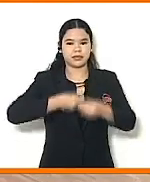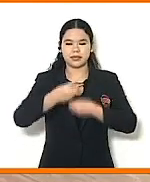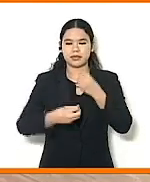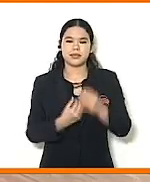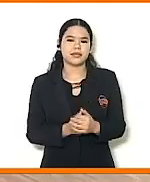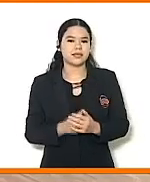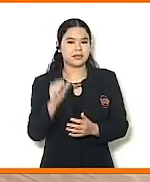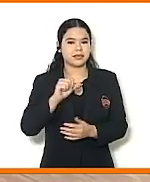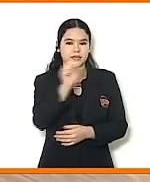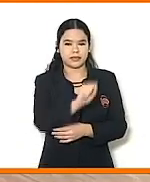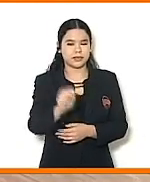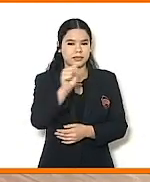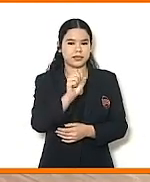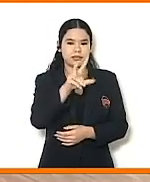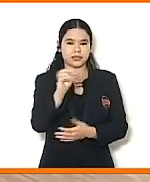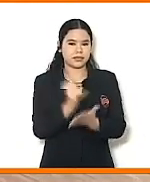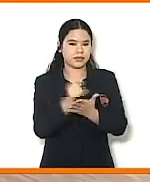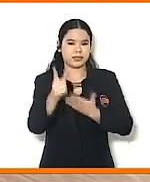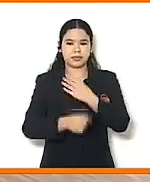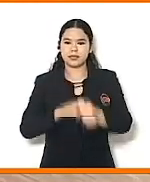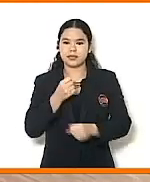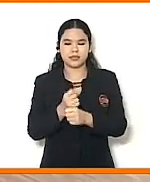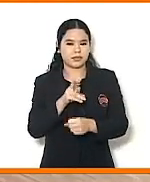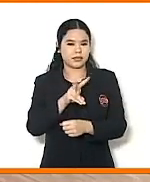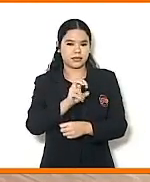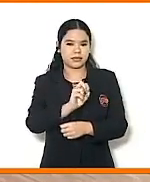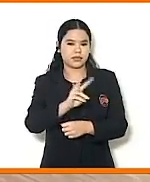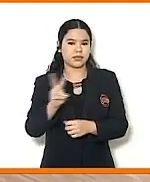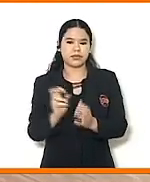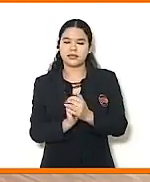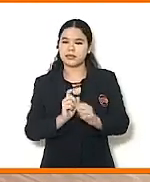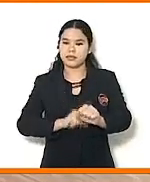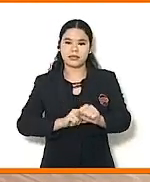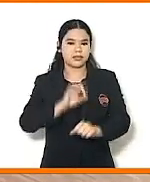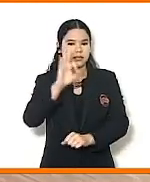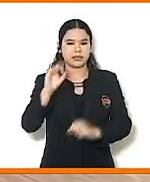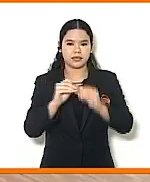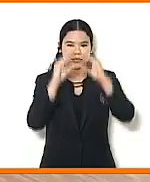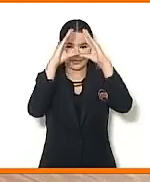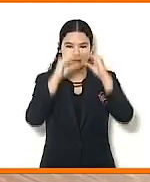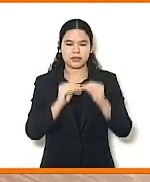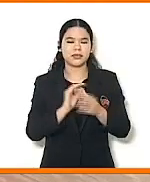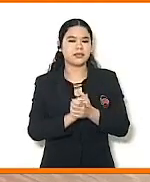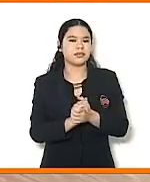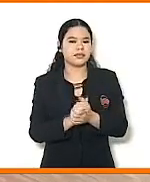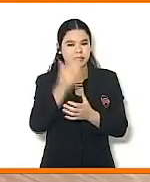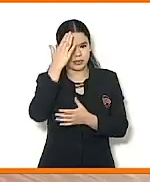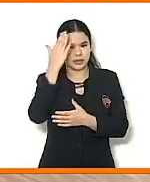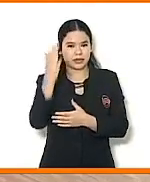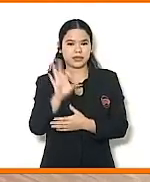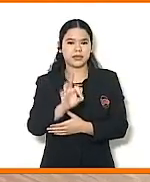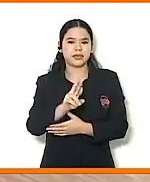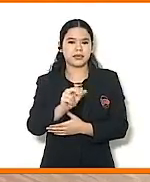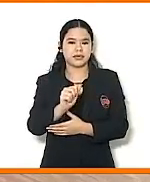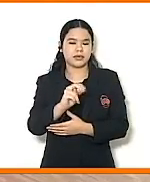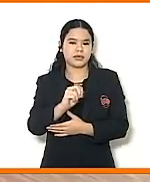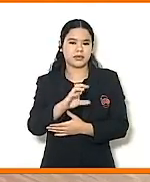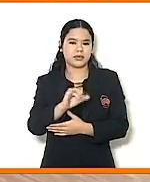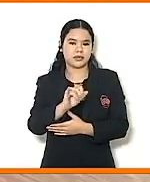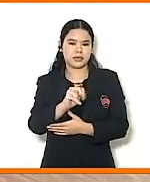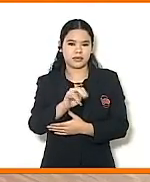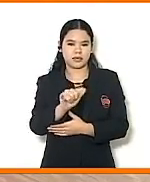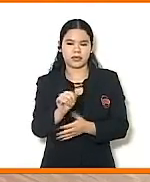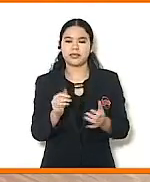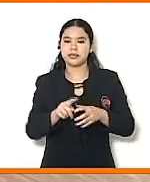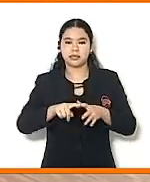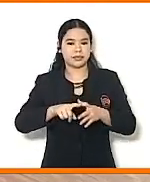más. Hoy, sábado 30 de julio del año 2022, cuando son las 9 en punto de la noche. Te saluda Francini Zúñiga. Iniciamos